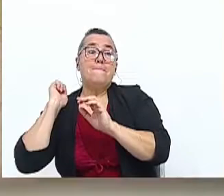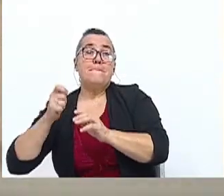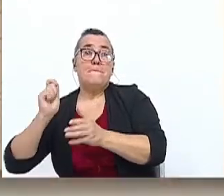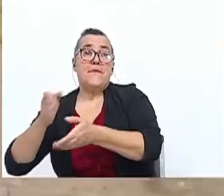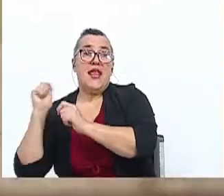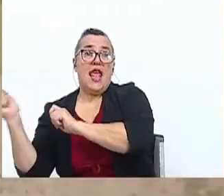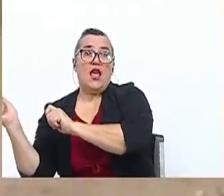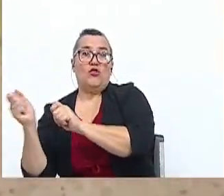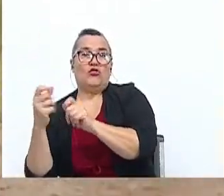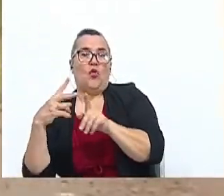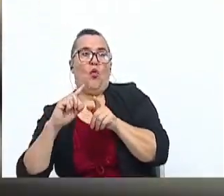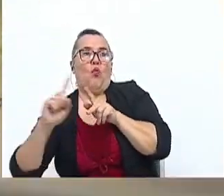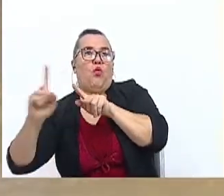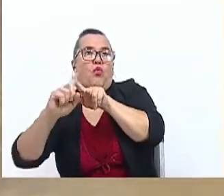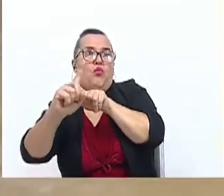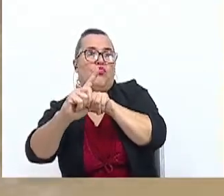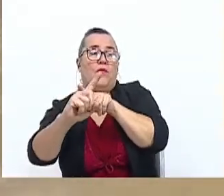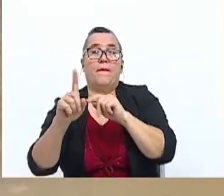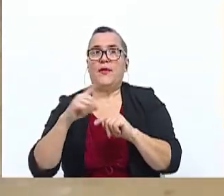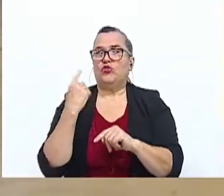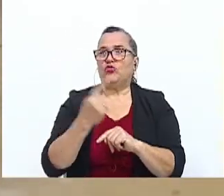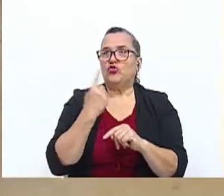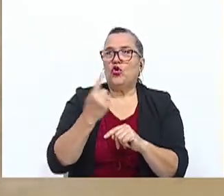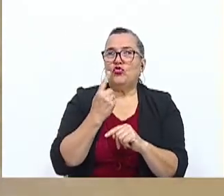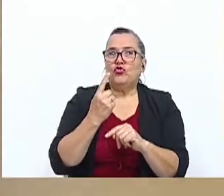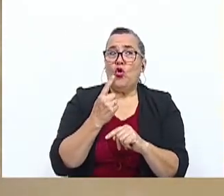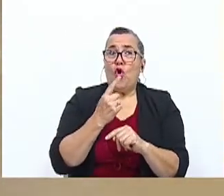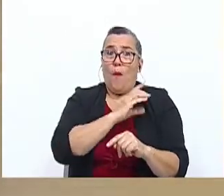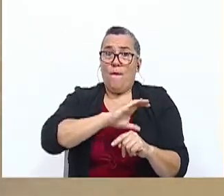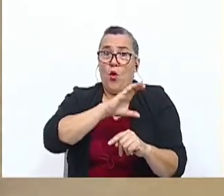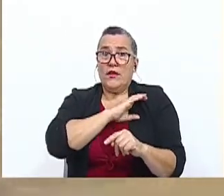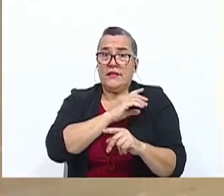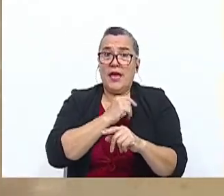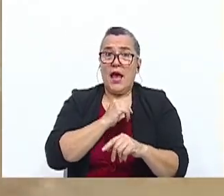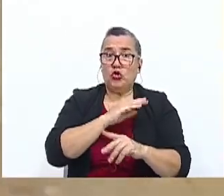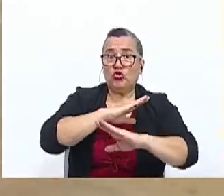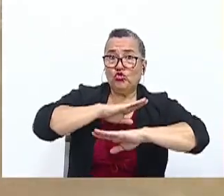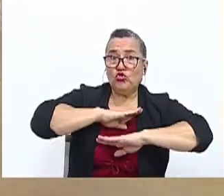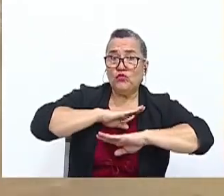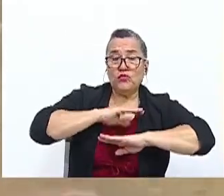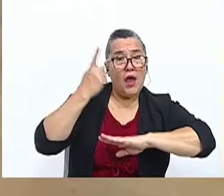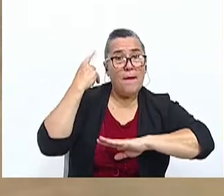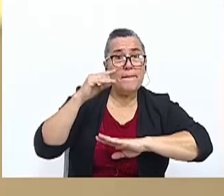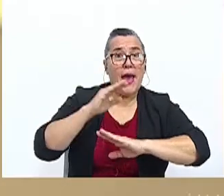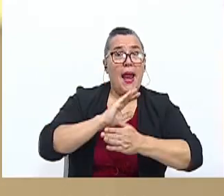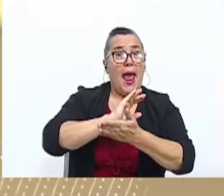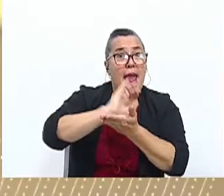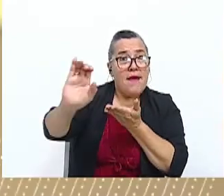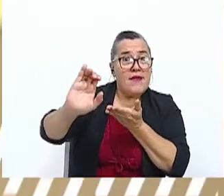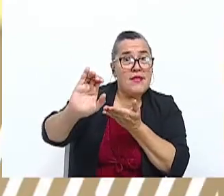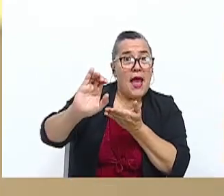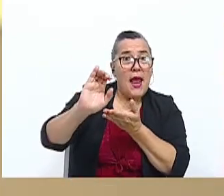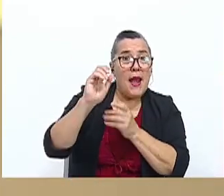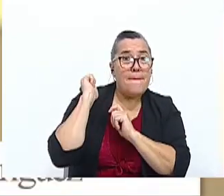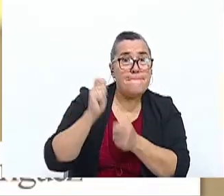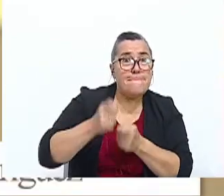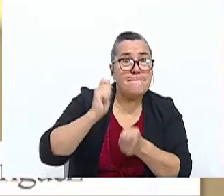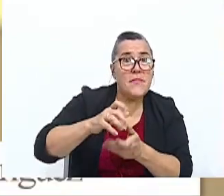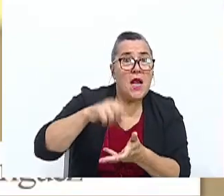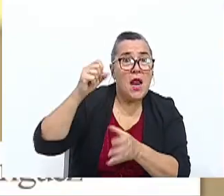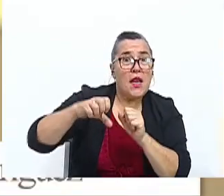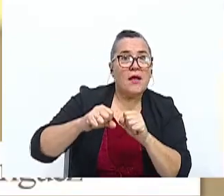pero afirma que solo el operativo policial es insuficiente para detener la minería. Hay que entender que aquí hay